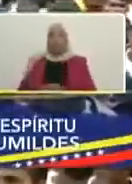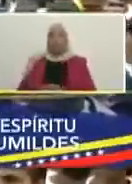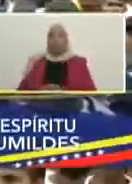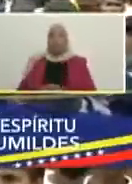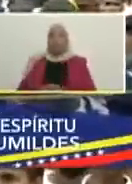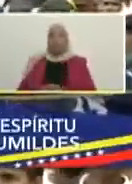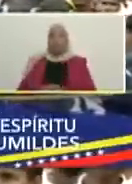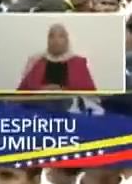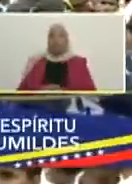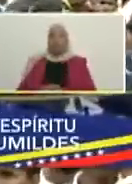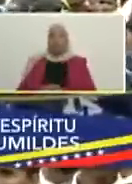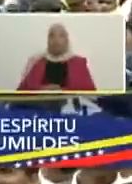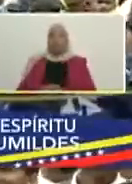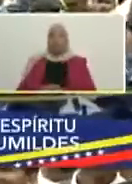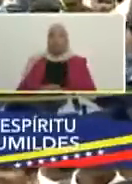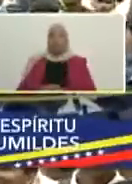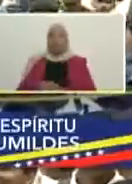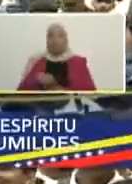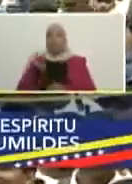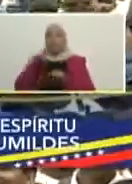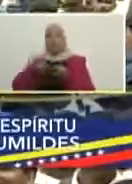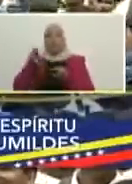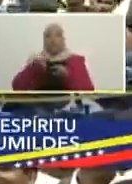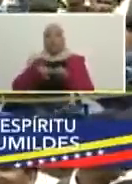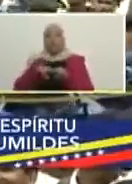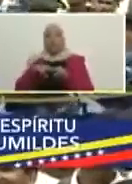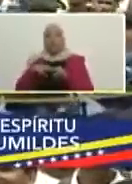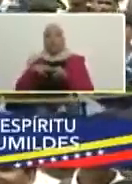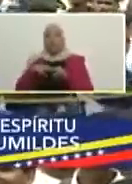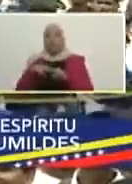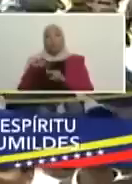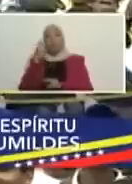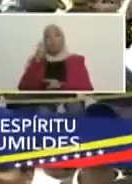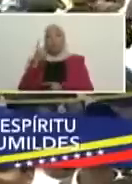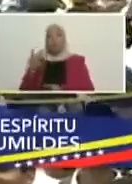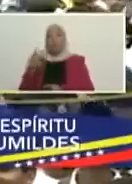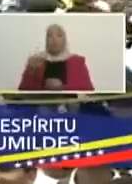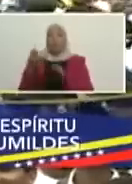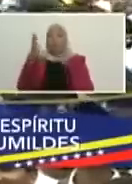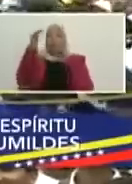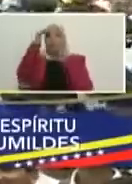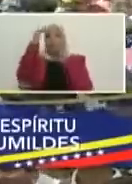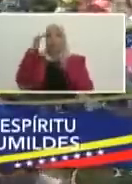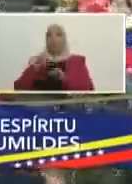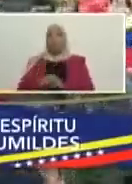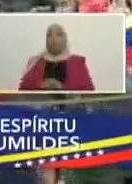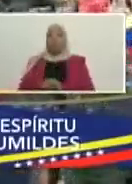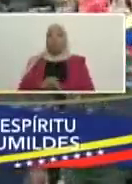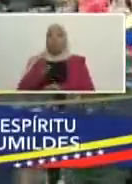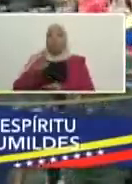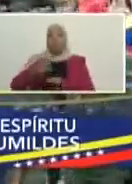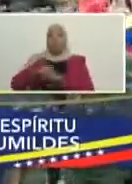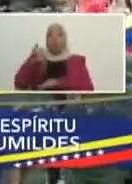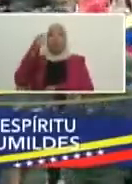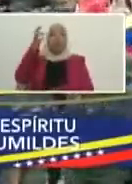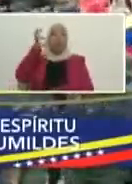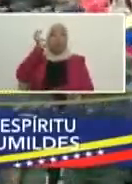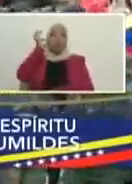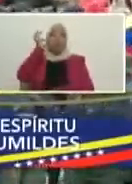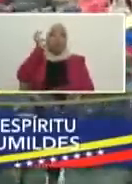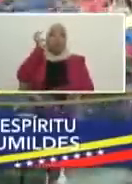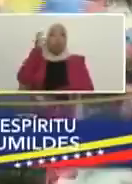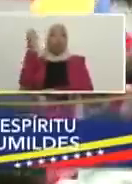Estudió Nico, chico, cuando estaba chiquitico. Mira, atiéndeme ahí a la directora de